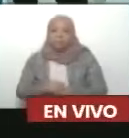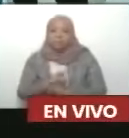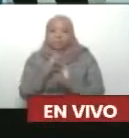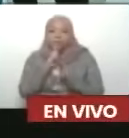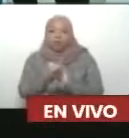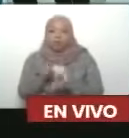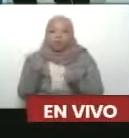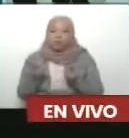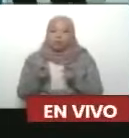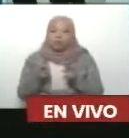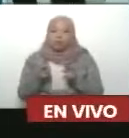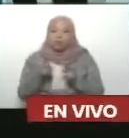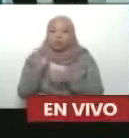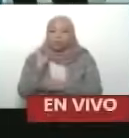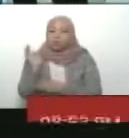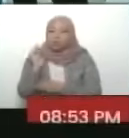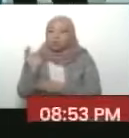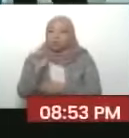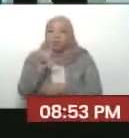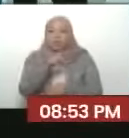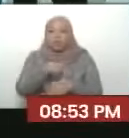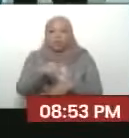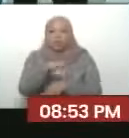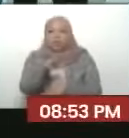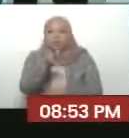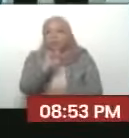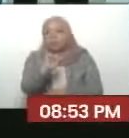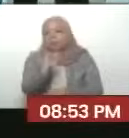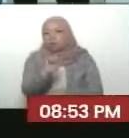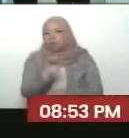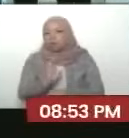resumir una conferencia de 3 horas en 3 minutos.